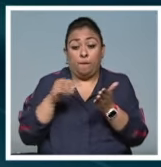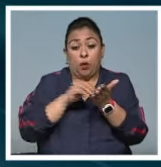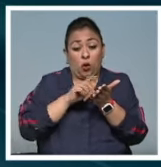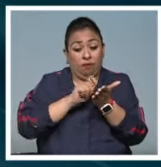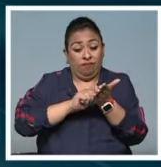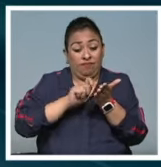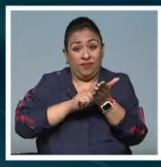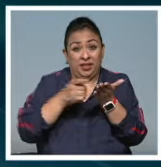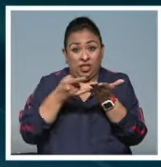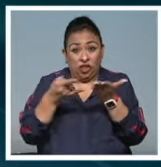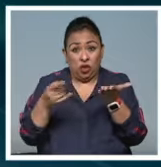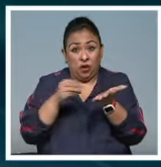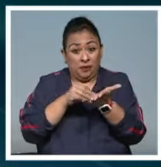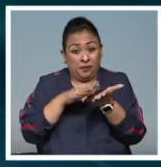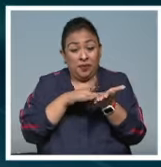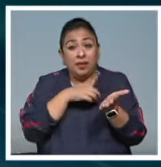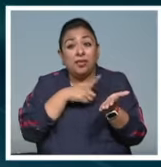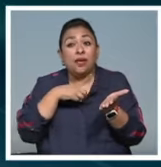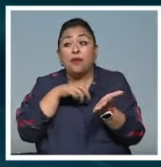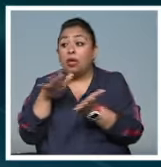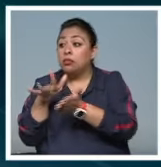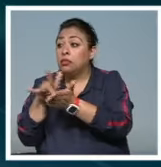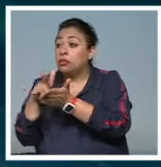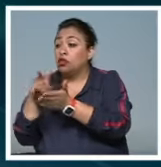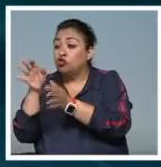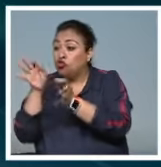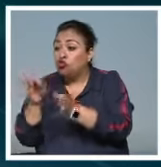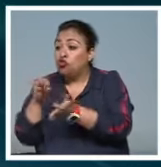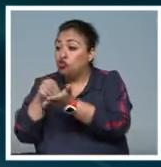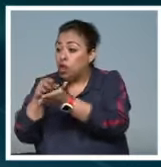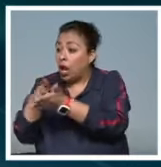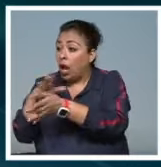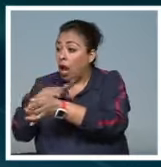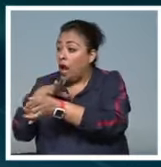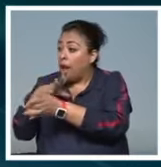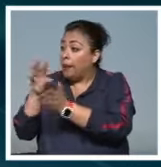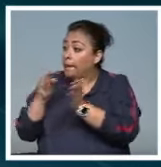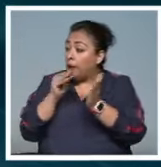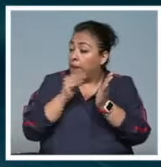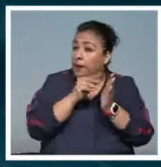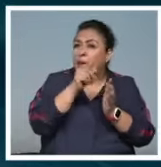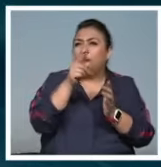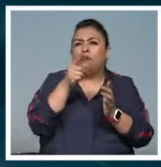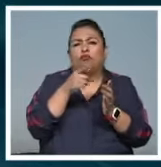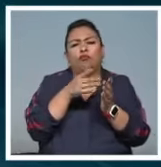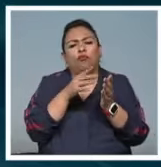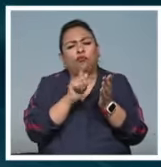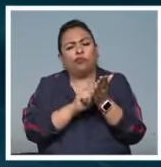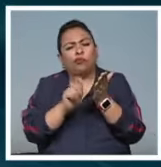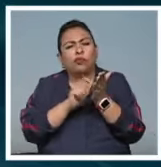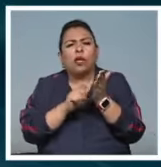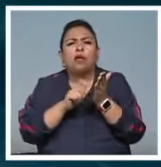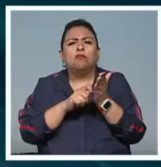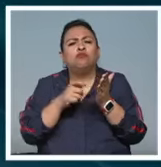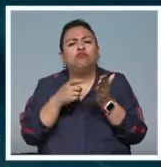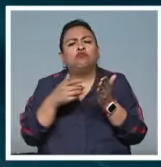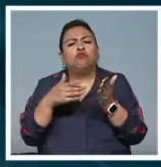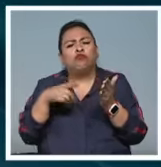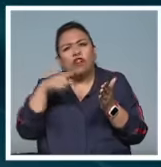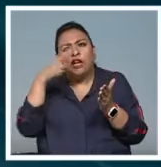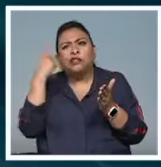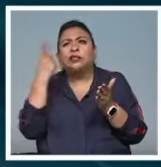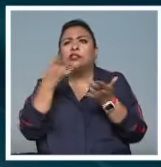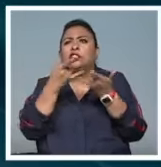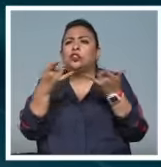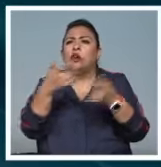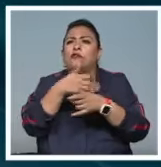histórico se tiene que basar en fuentes y en documentos. Con una prosa amena y dinámica, el autor narra la historia de una familia a lo